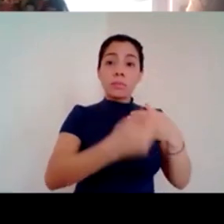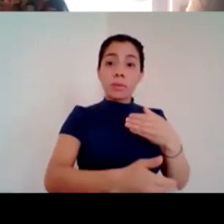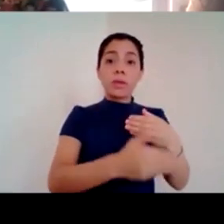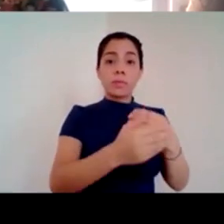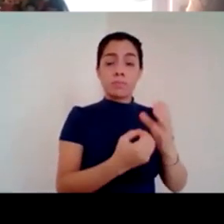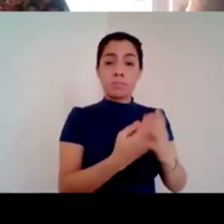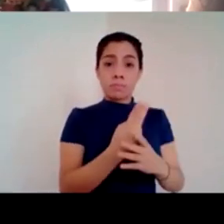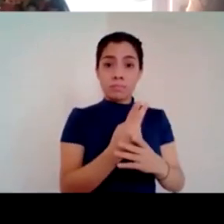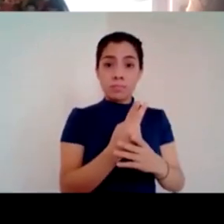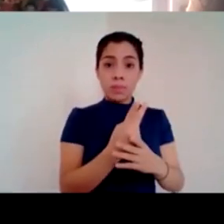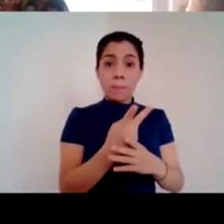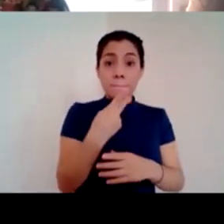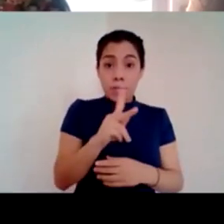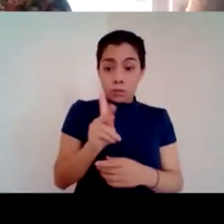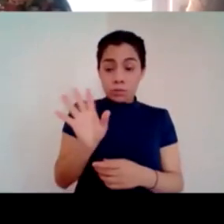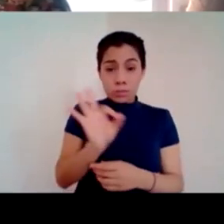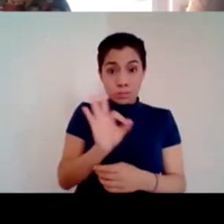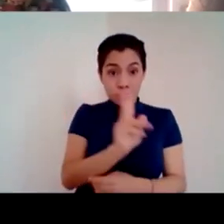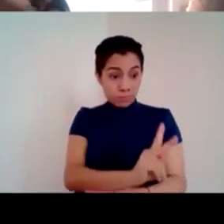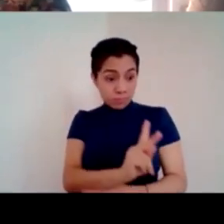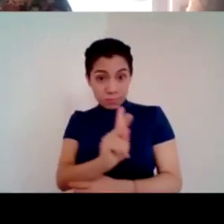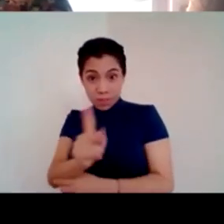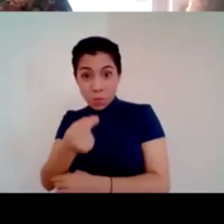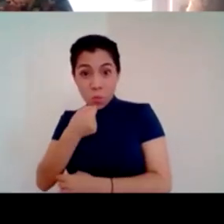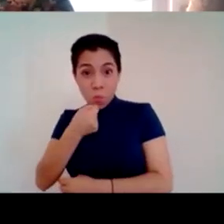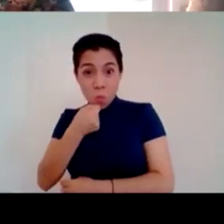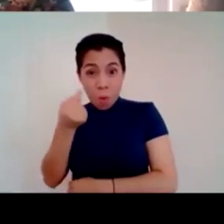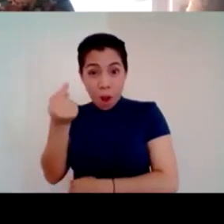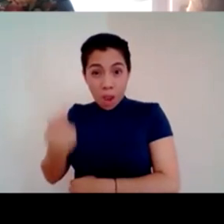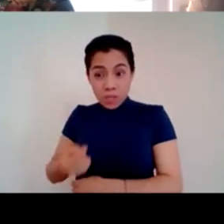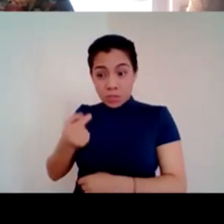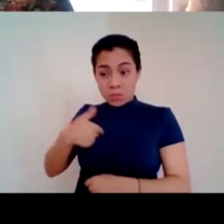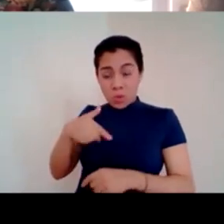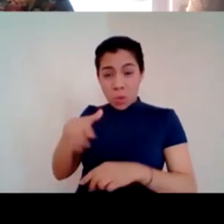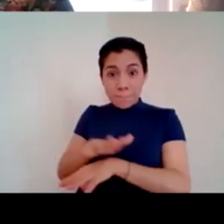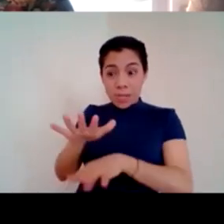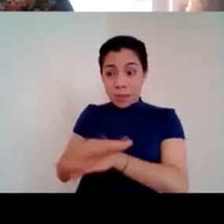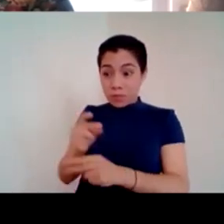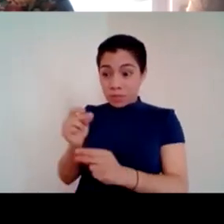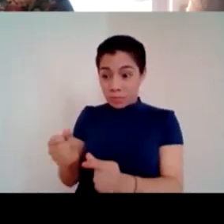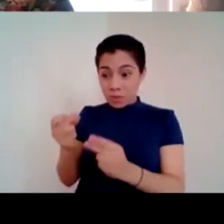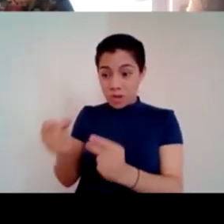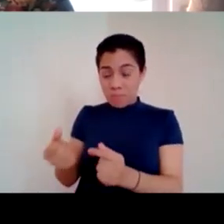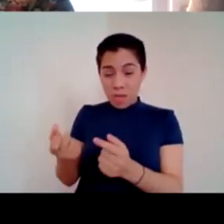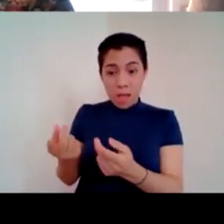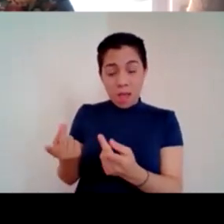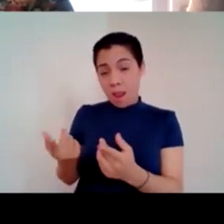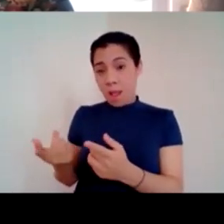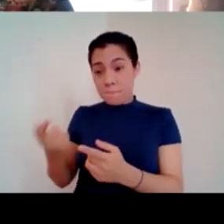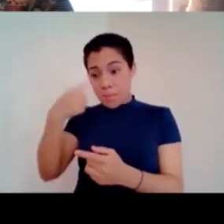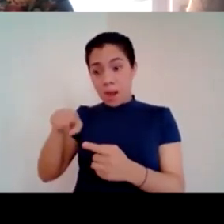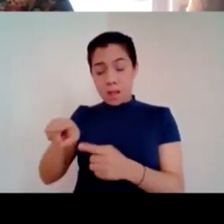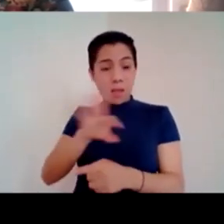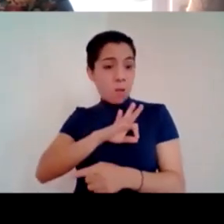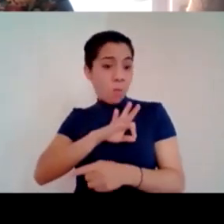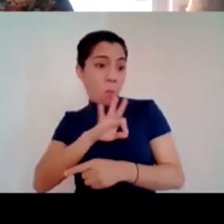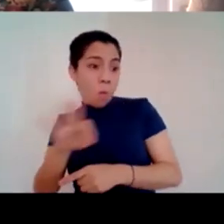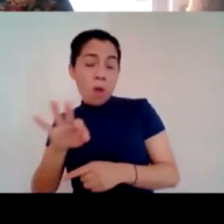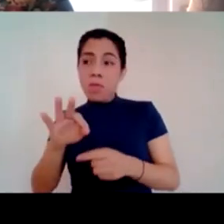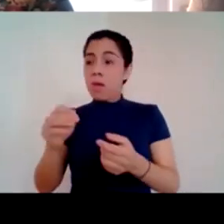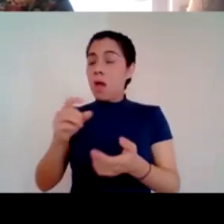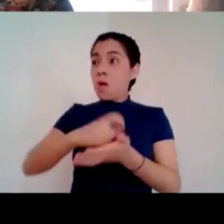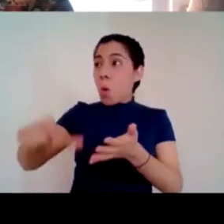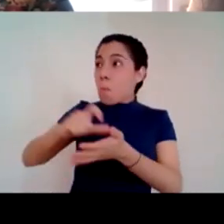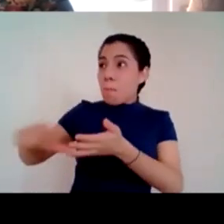y modifico queremos hacer eso de las criaturas que cuanto antes estén preparados para esta sociedad mercado para ser